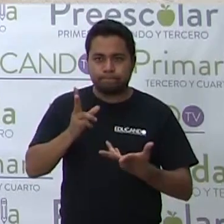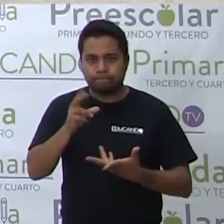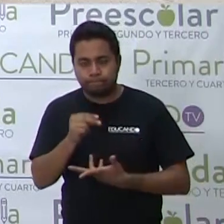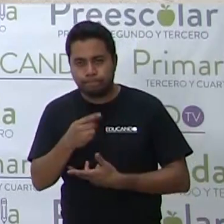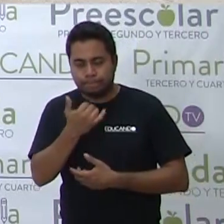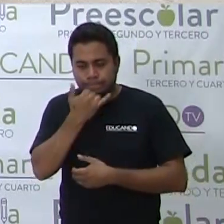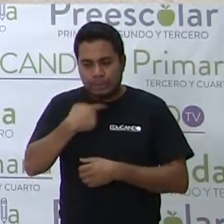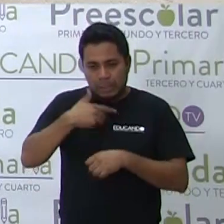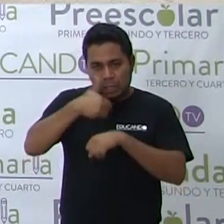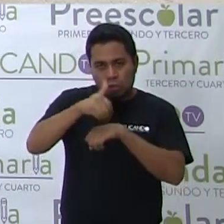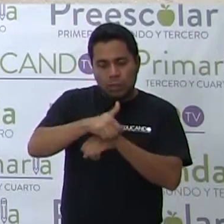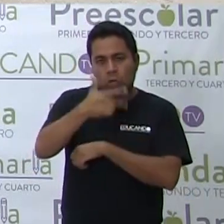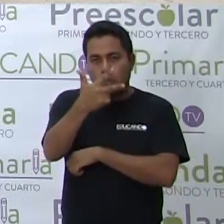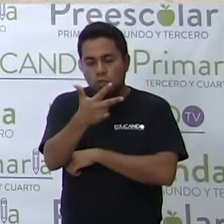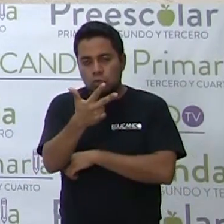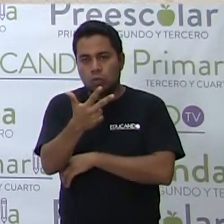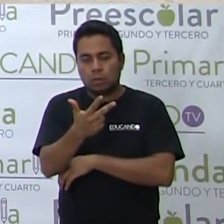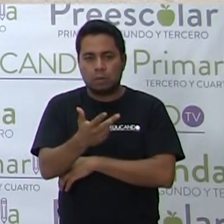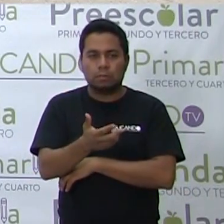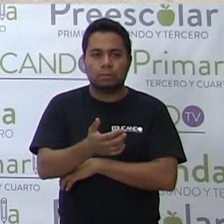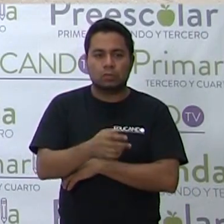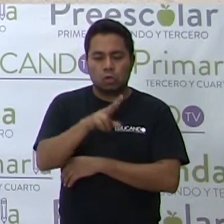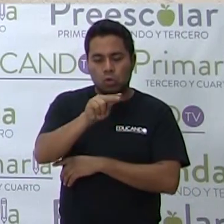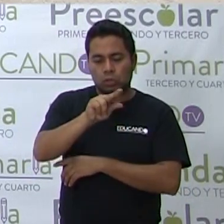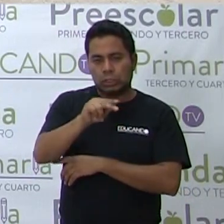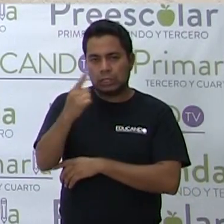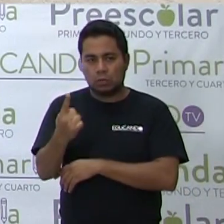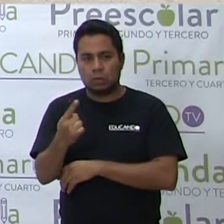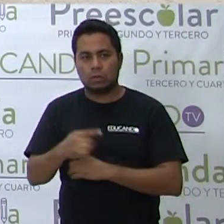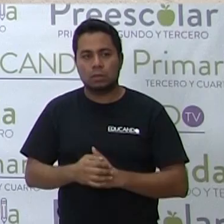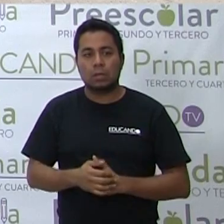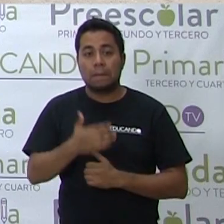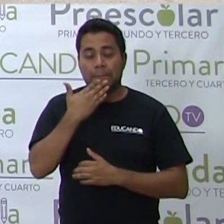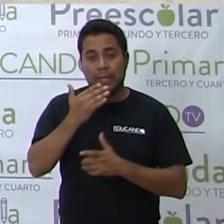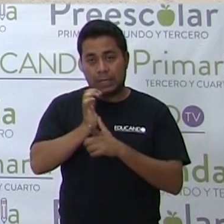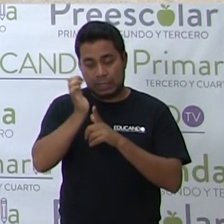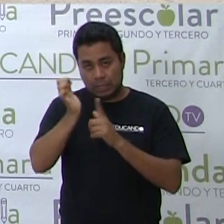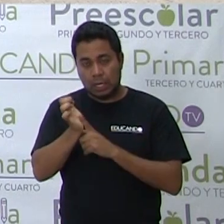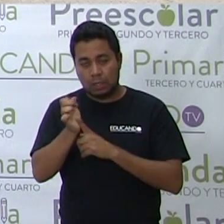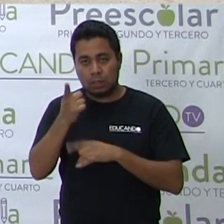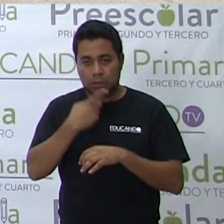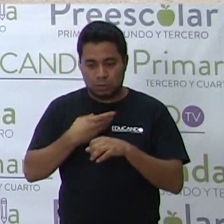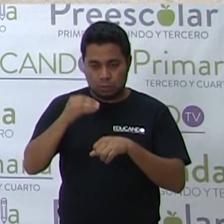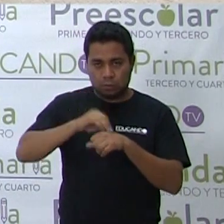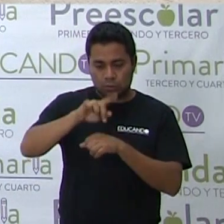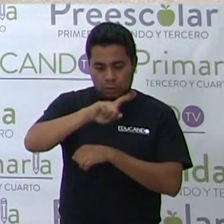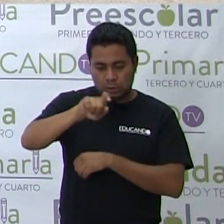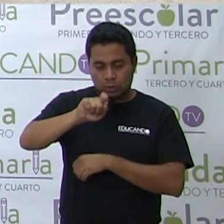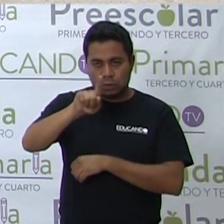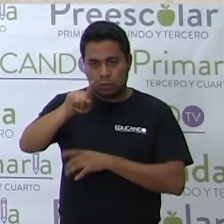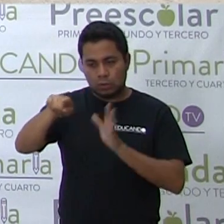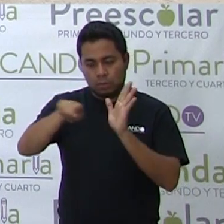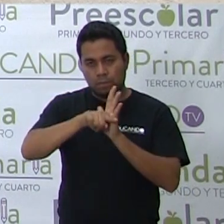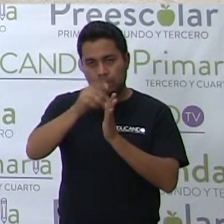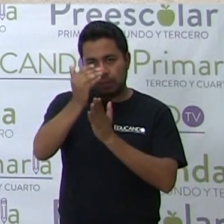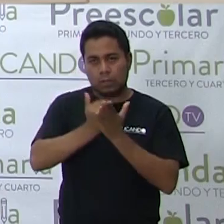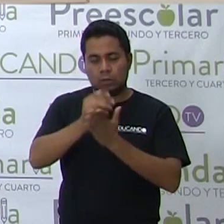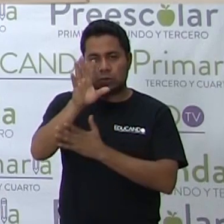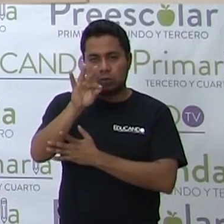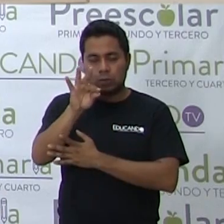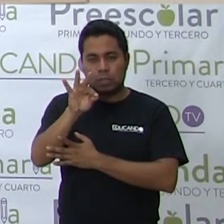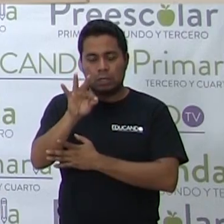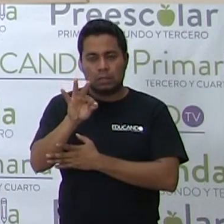número ocho sí ocho 81 entonces ponemos 121 - 40